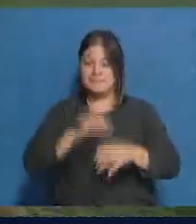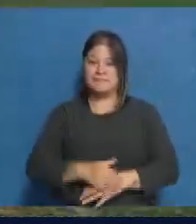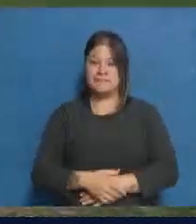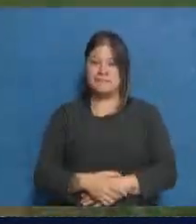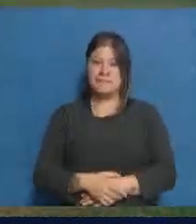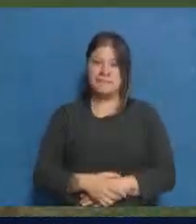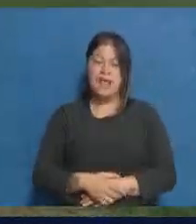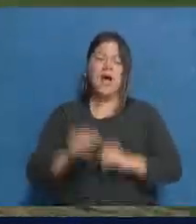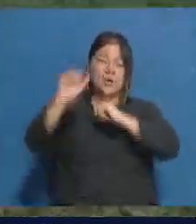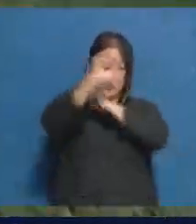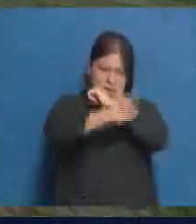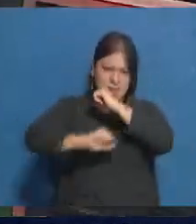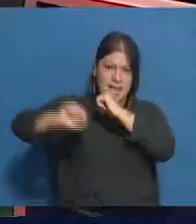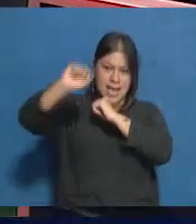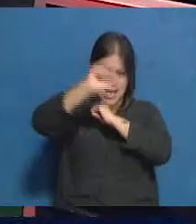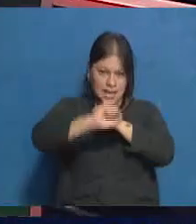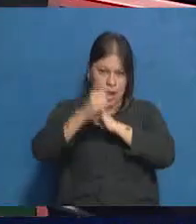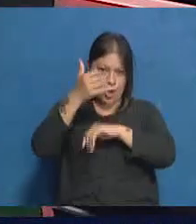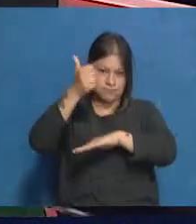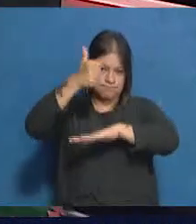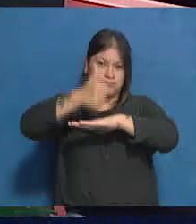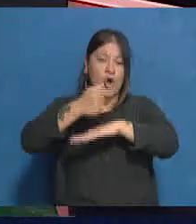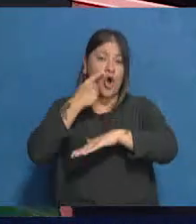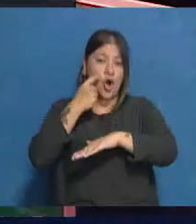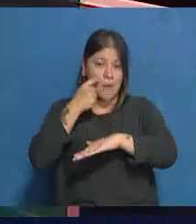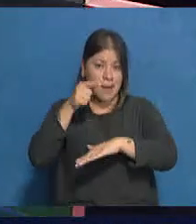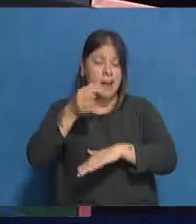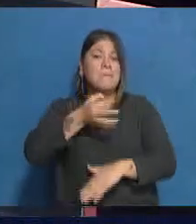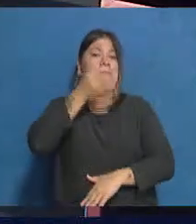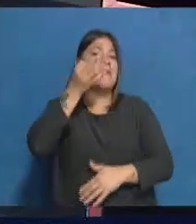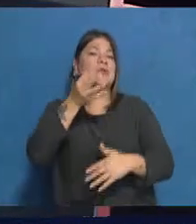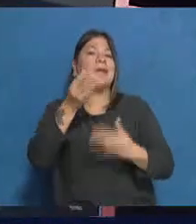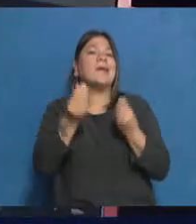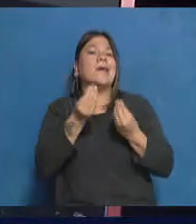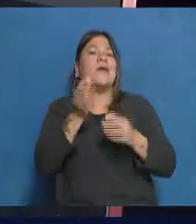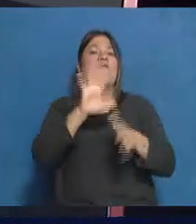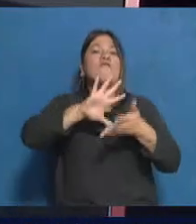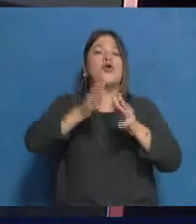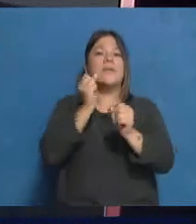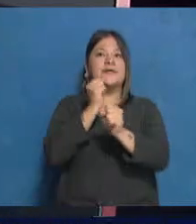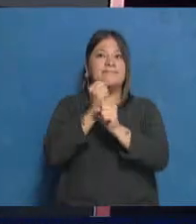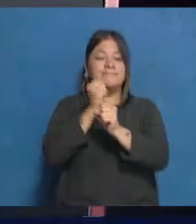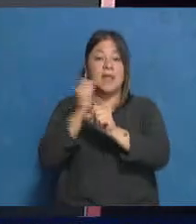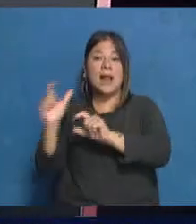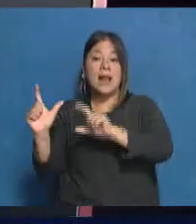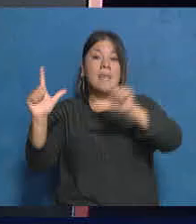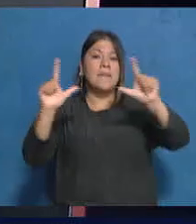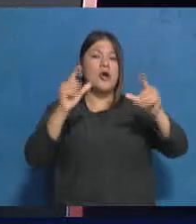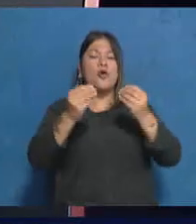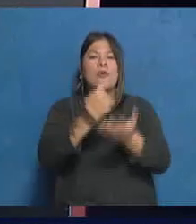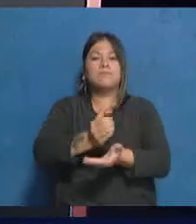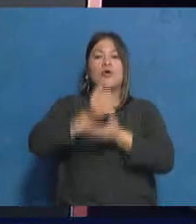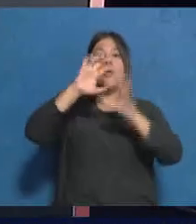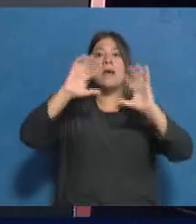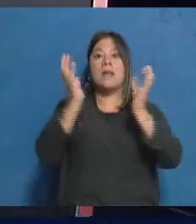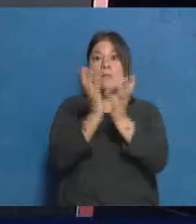escuchar al ingeniero que nos va a hablar justamente de todo lo que se está haciendo, para mostrar en la otra placa cómo va a ser esta Copa del Mundo, cómo se va a organizar. Mañana